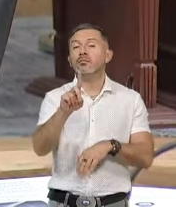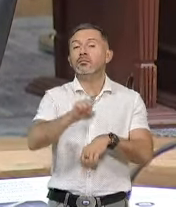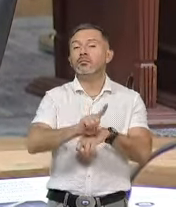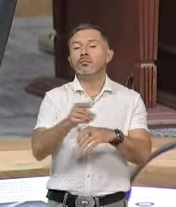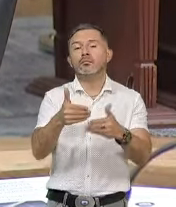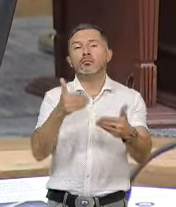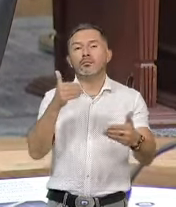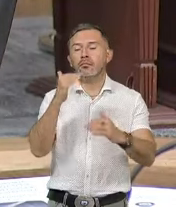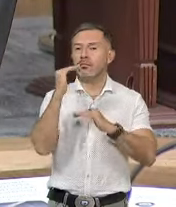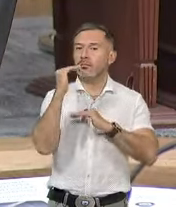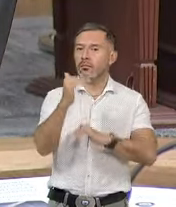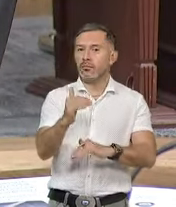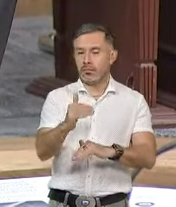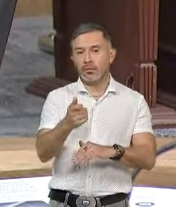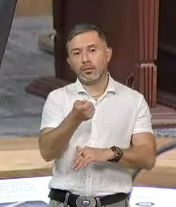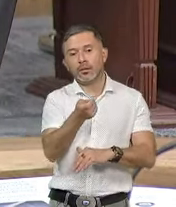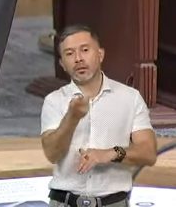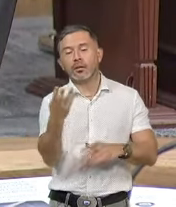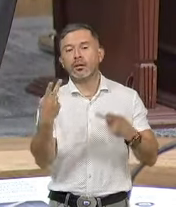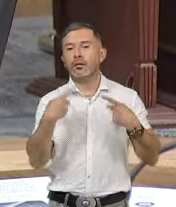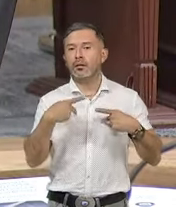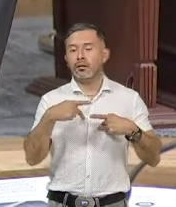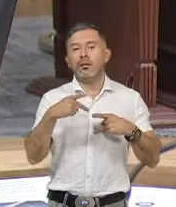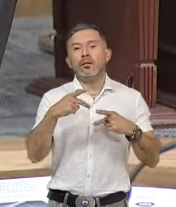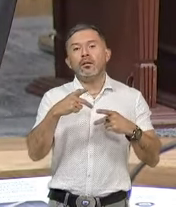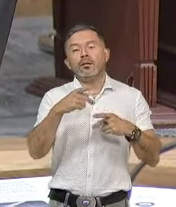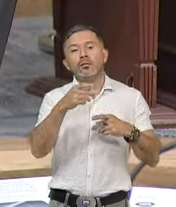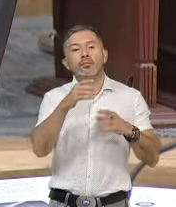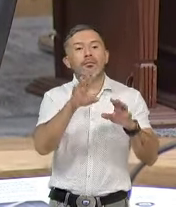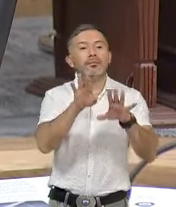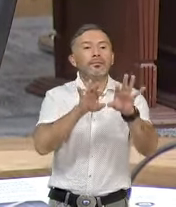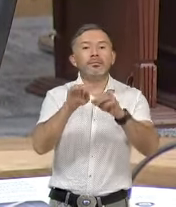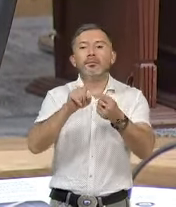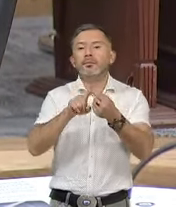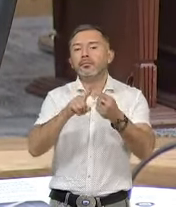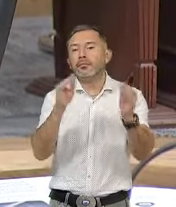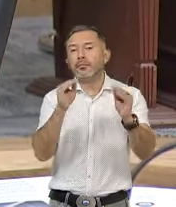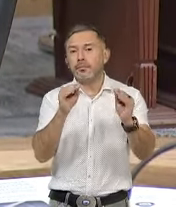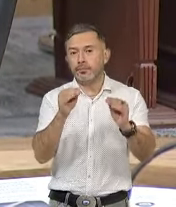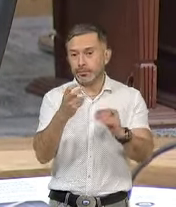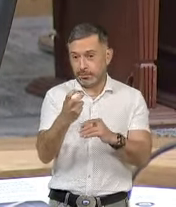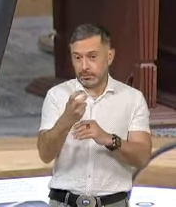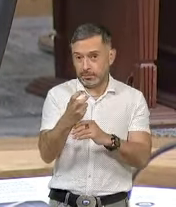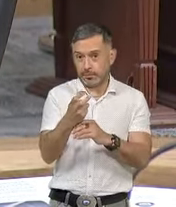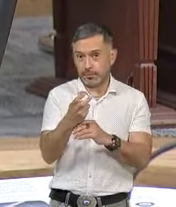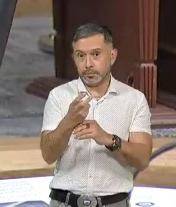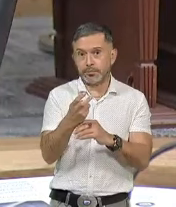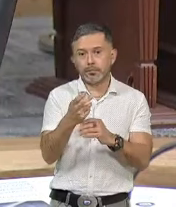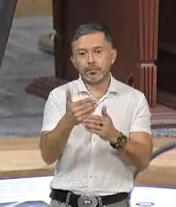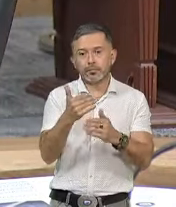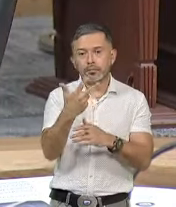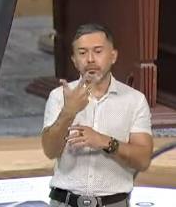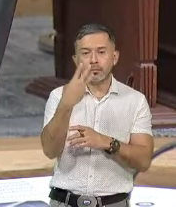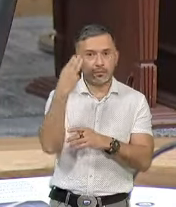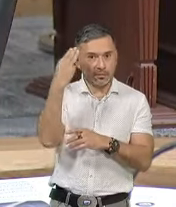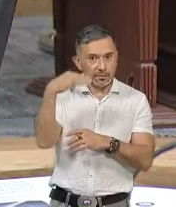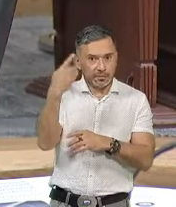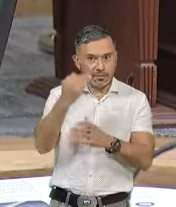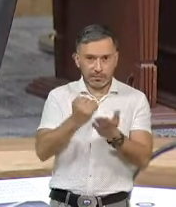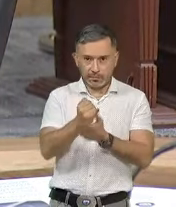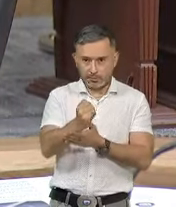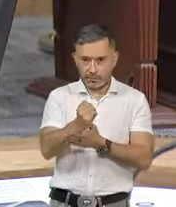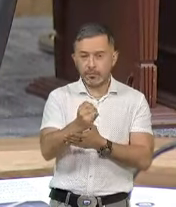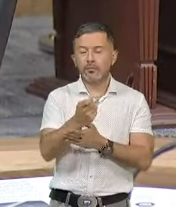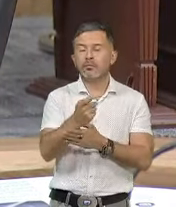tenemos que seleccionar las personas moderadoras que la decisión se tomó en ese marco el 8 de marzo que fue